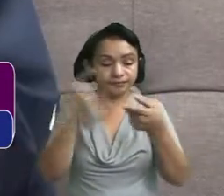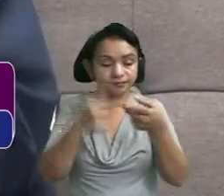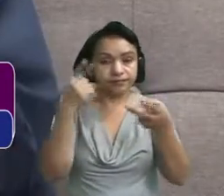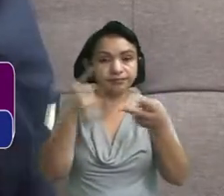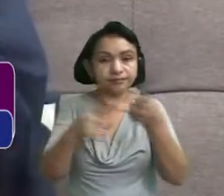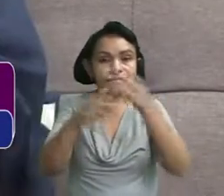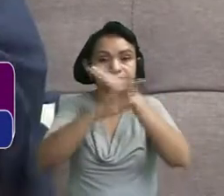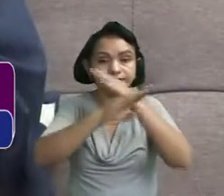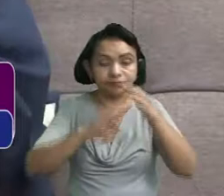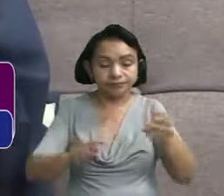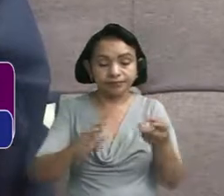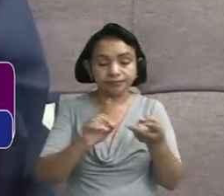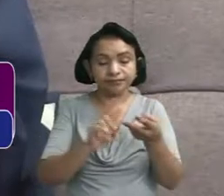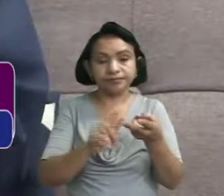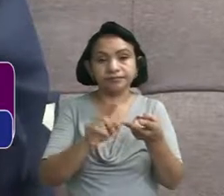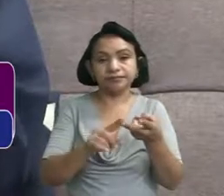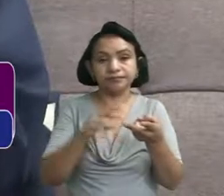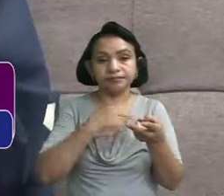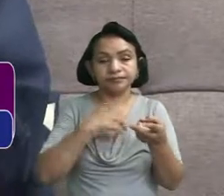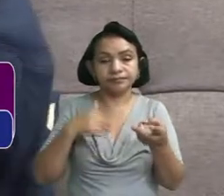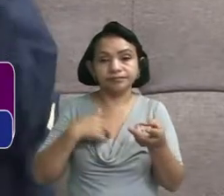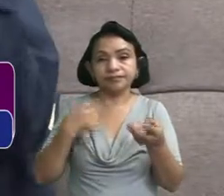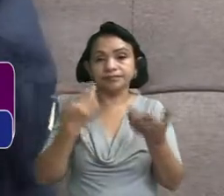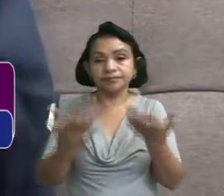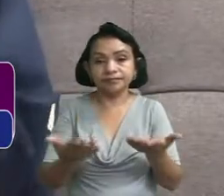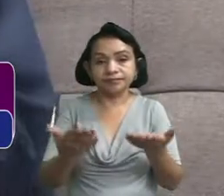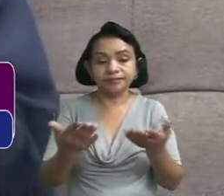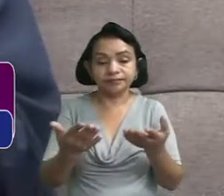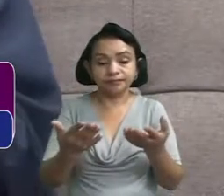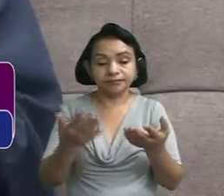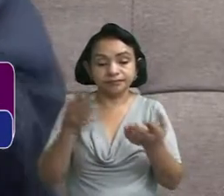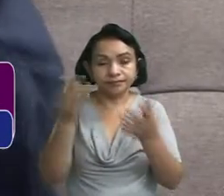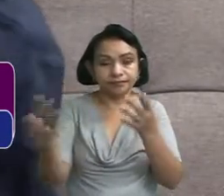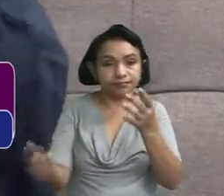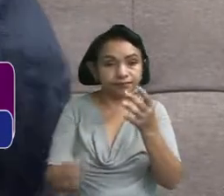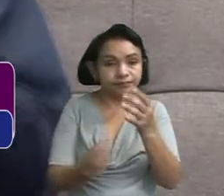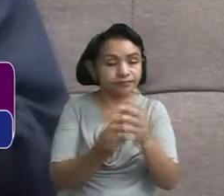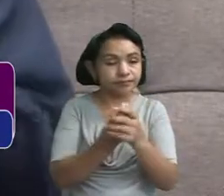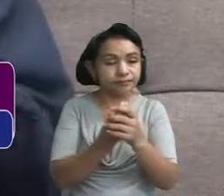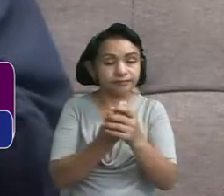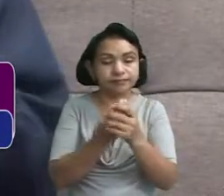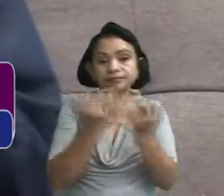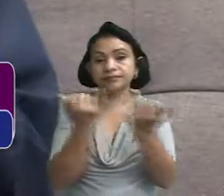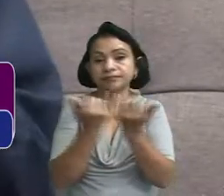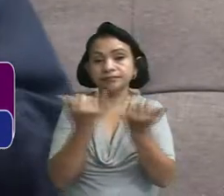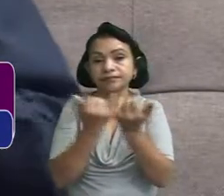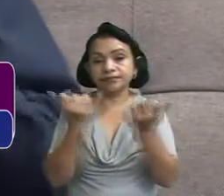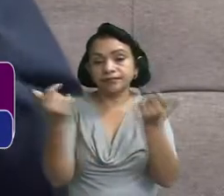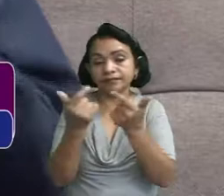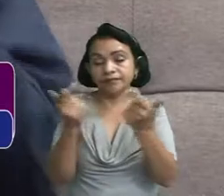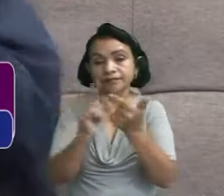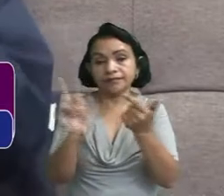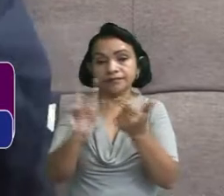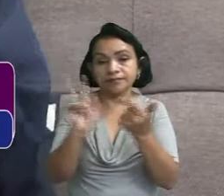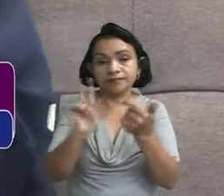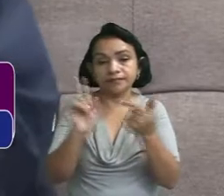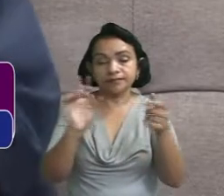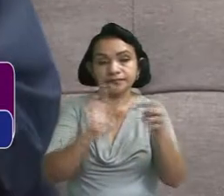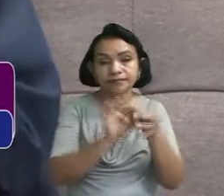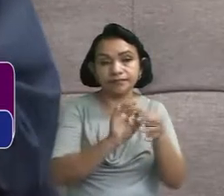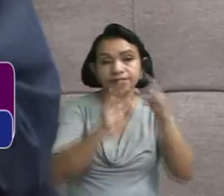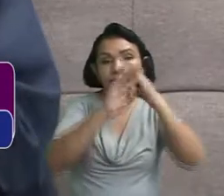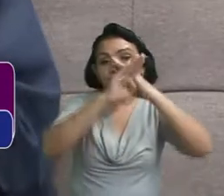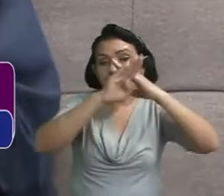el reto de la paz, que la estamos construyendo, la paz en su visión integral, no solo en el elemento de ausencia de la violencia, sino en el elemento